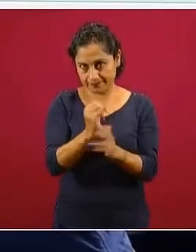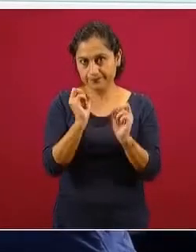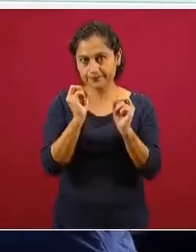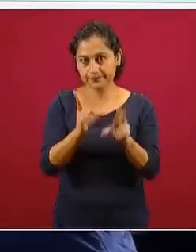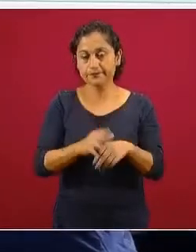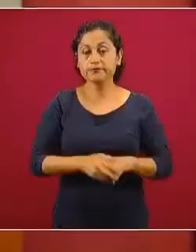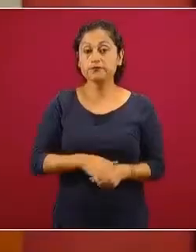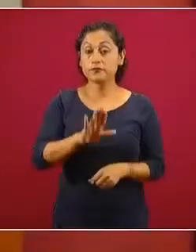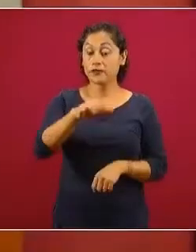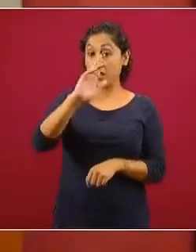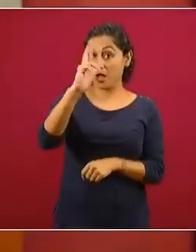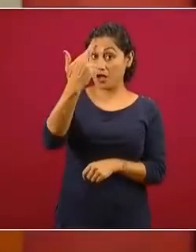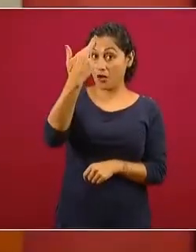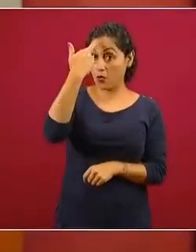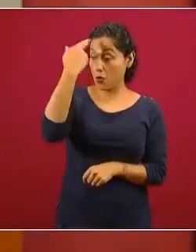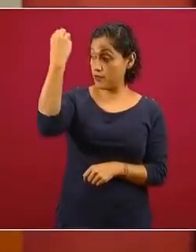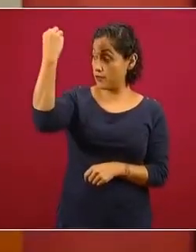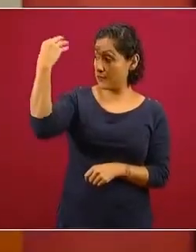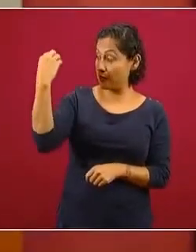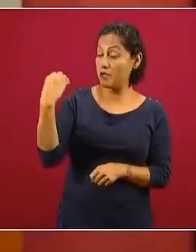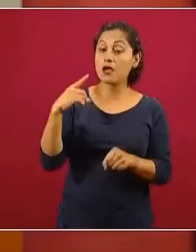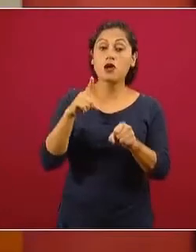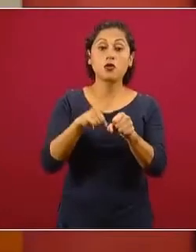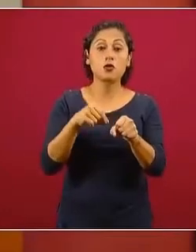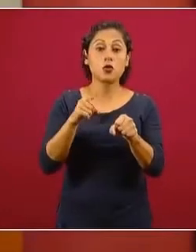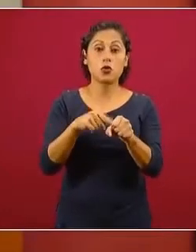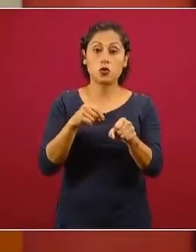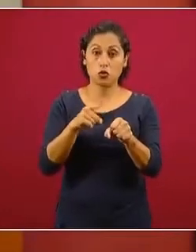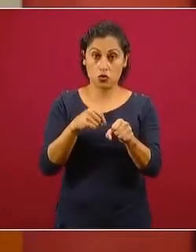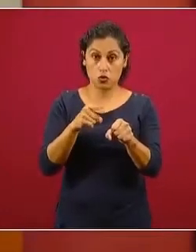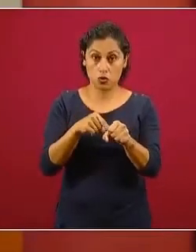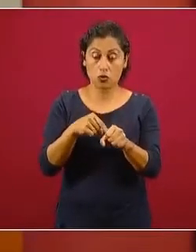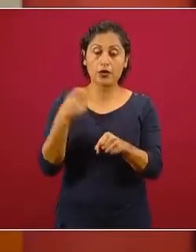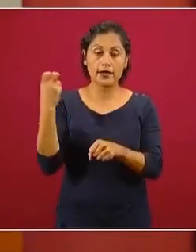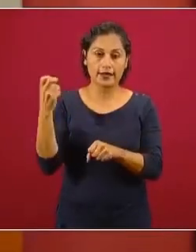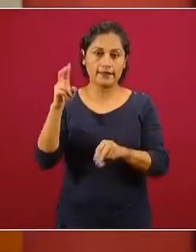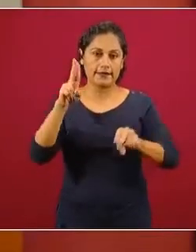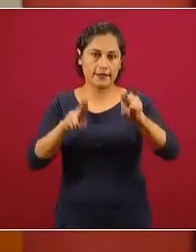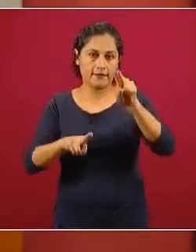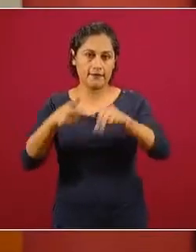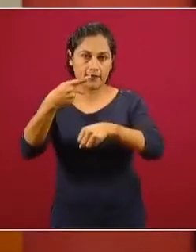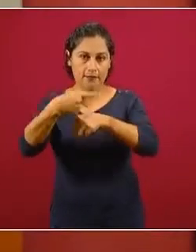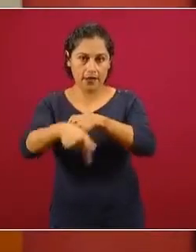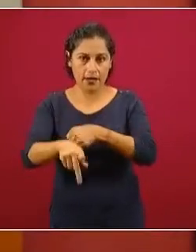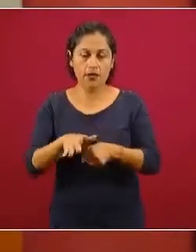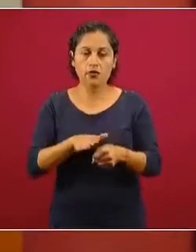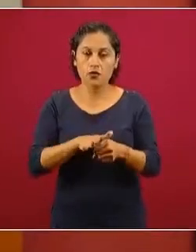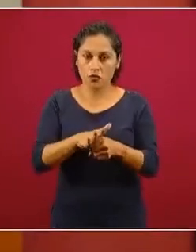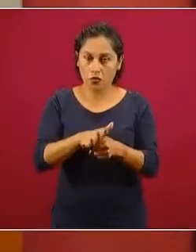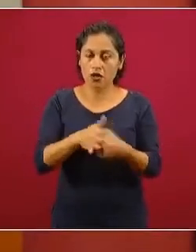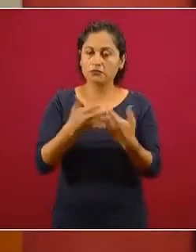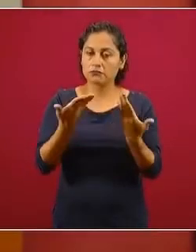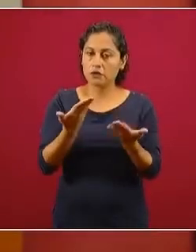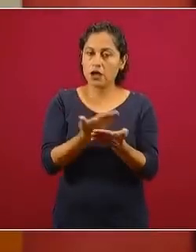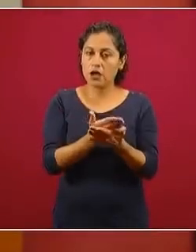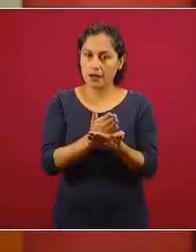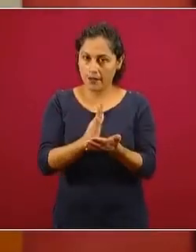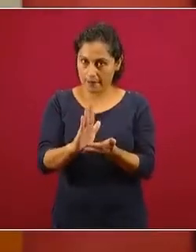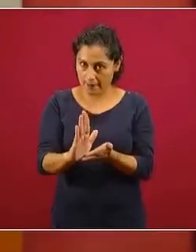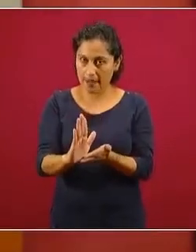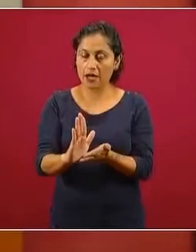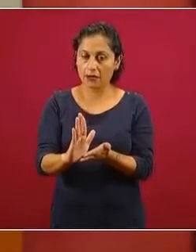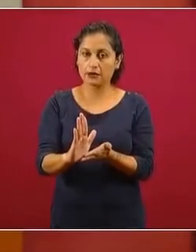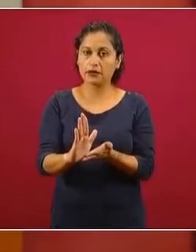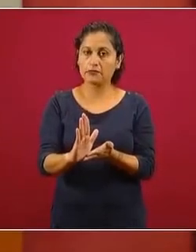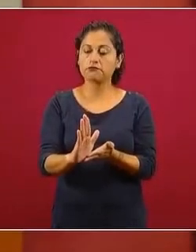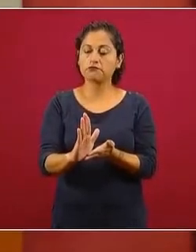del color en el que nos encontremos, es decir, independientemente del nivel de riesgo, las acciones que en lo